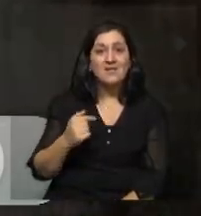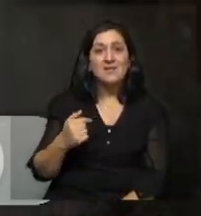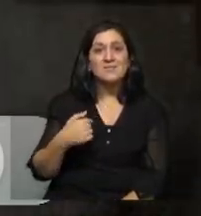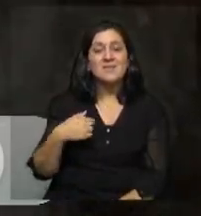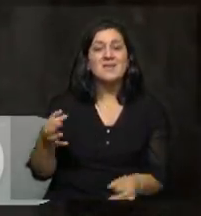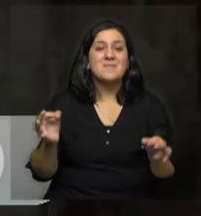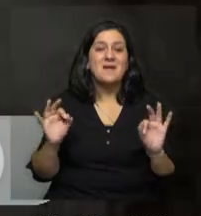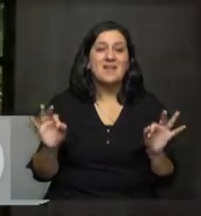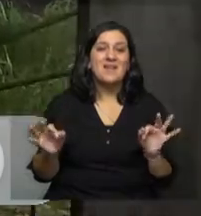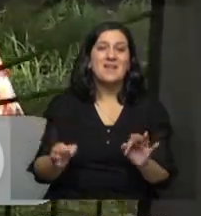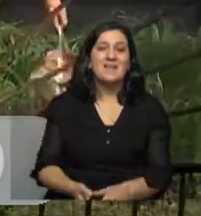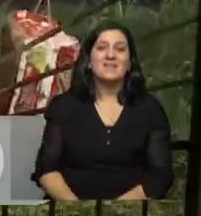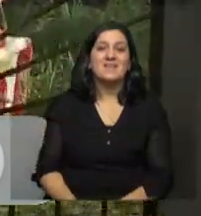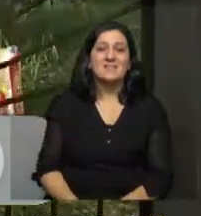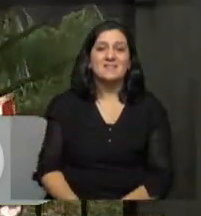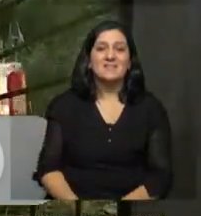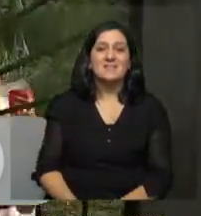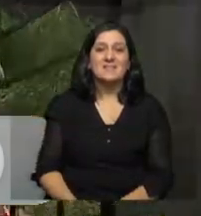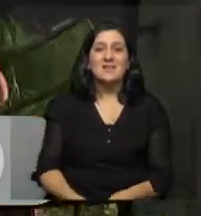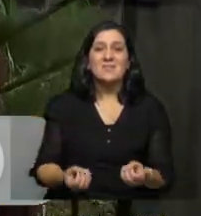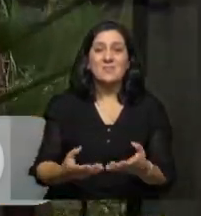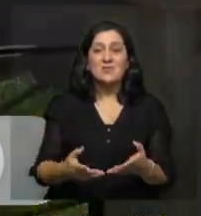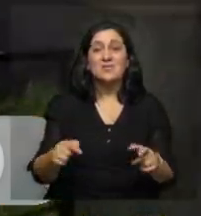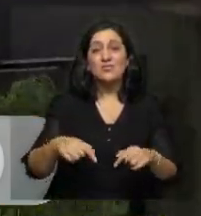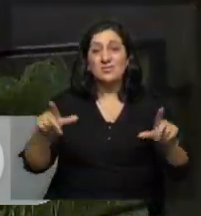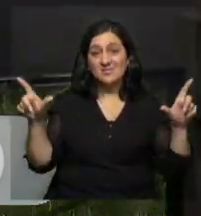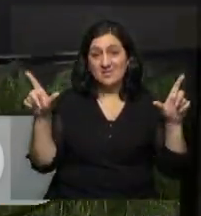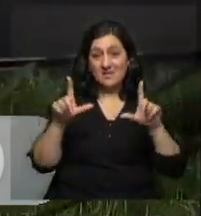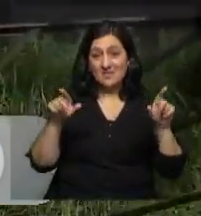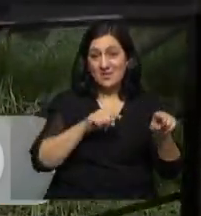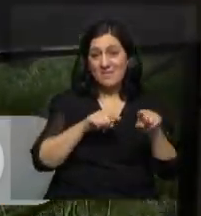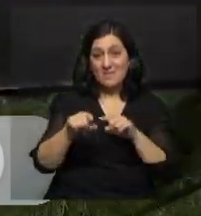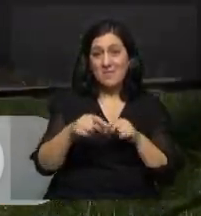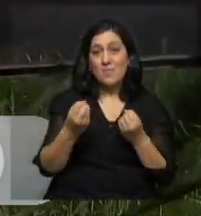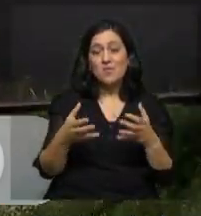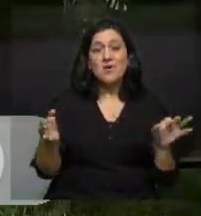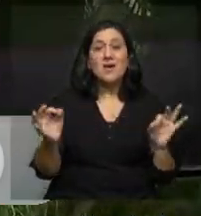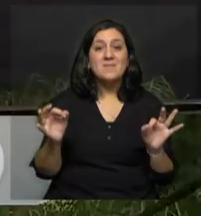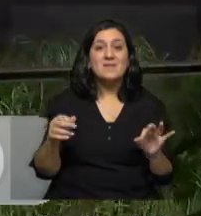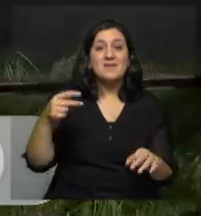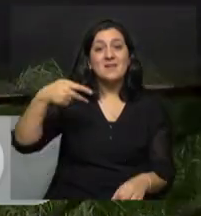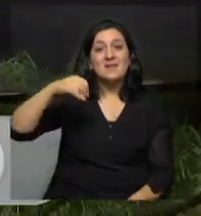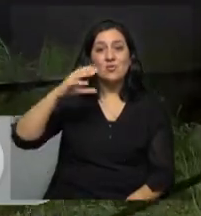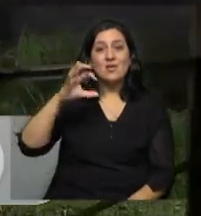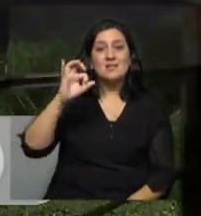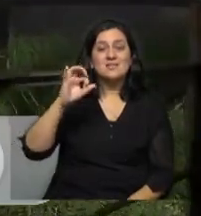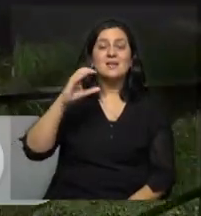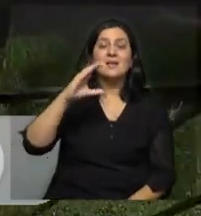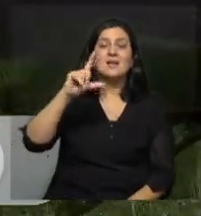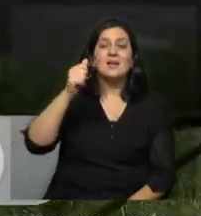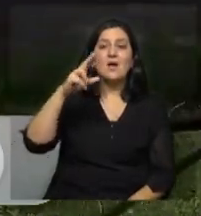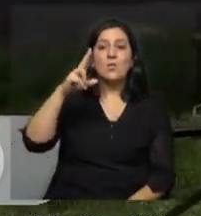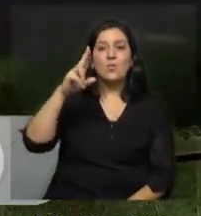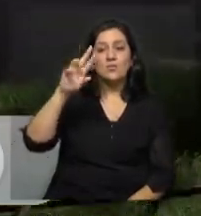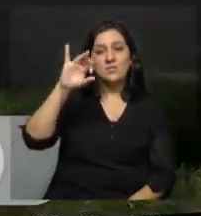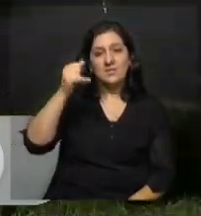hermana, dame un segundo, venga por favor, hermana, porque está esto, televisión en vivo. Bueno, hermana de Nicolás Oronio, ¿cómo es su nombre? Claudia. Claudia Oronio,